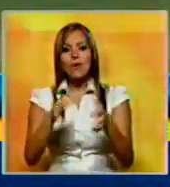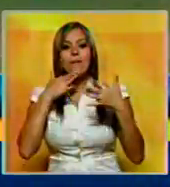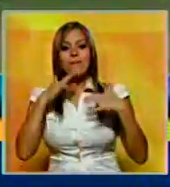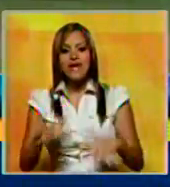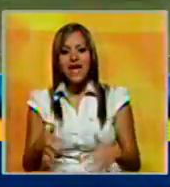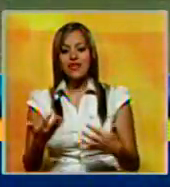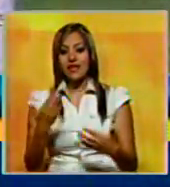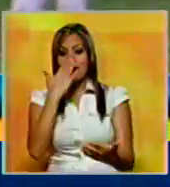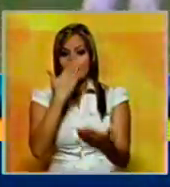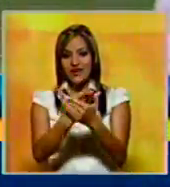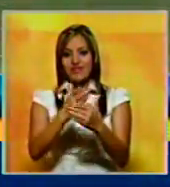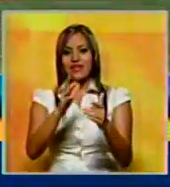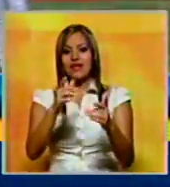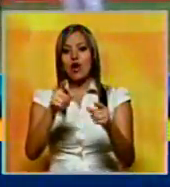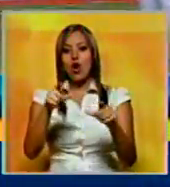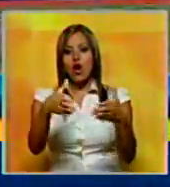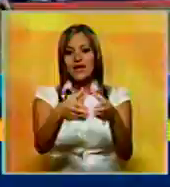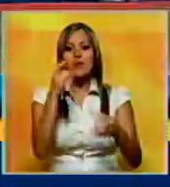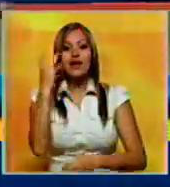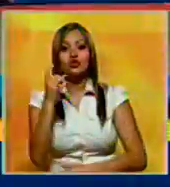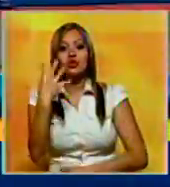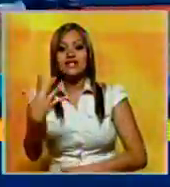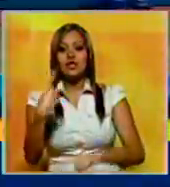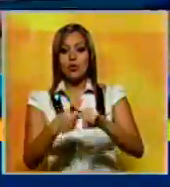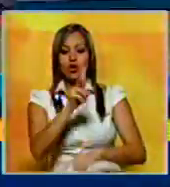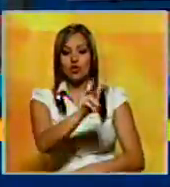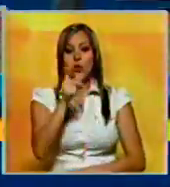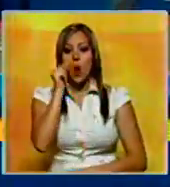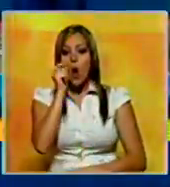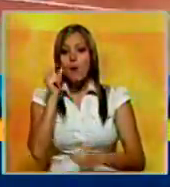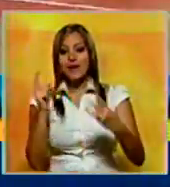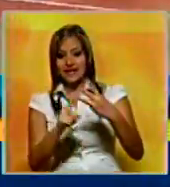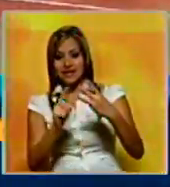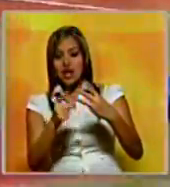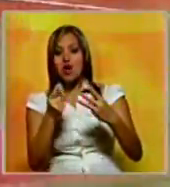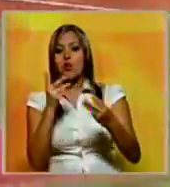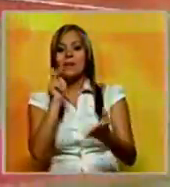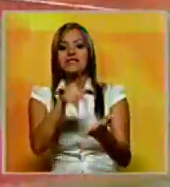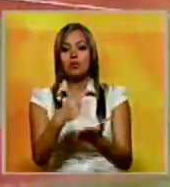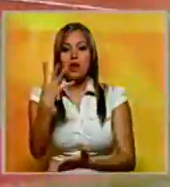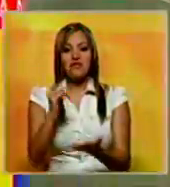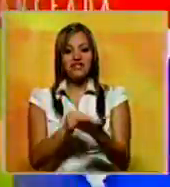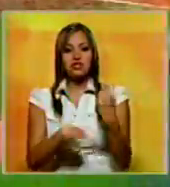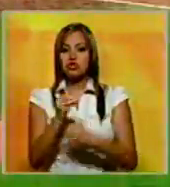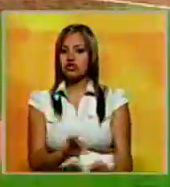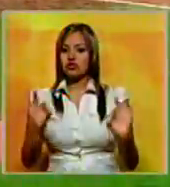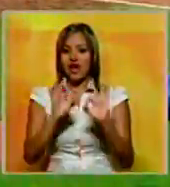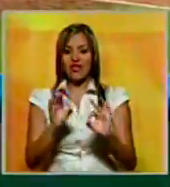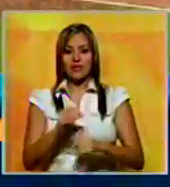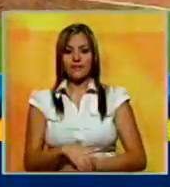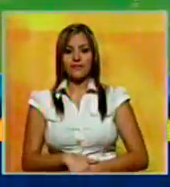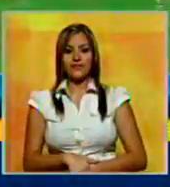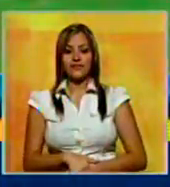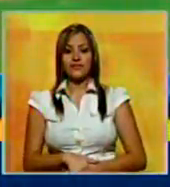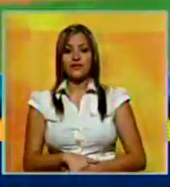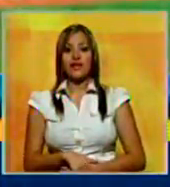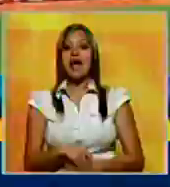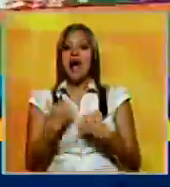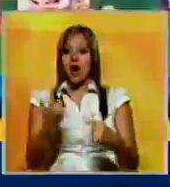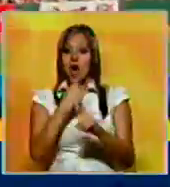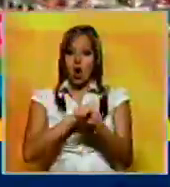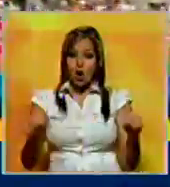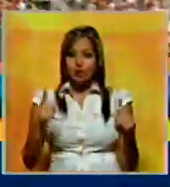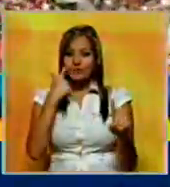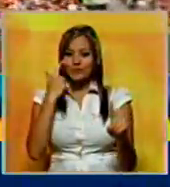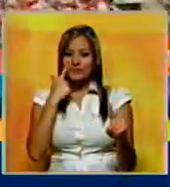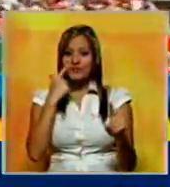perdiendo ante los azulejos cinco carreras por dos maur se fue de cuatro nada de Toronto a San Francisco séptimo